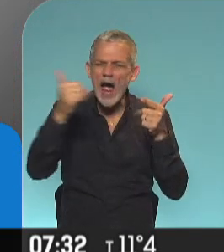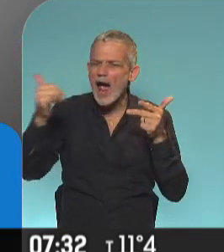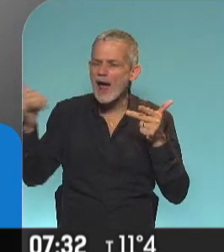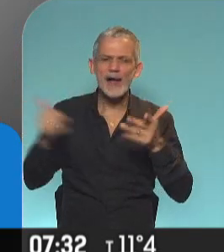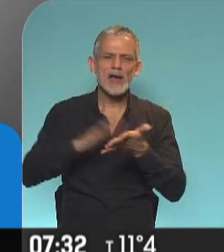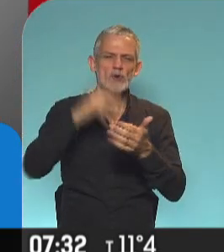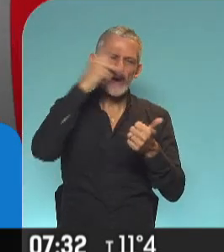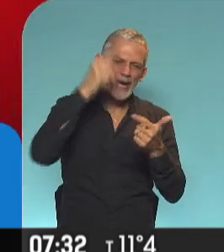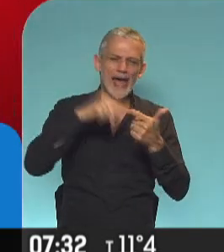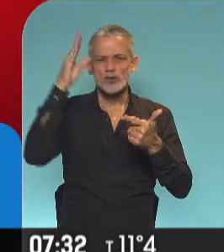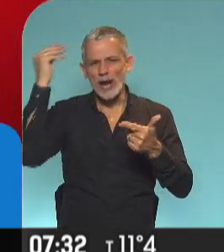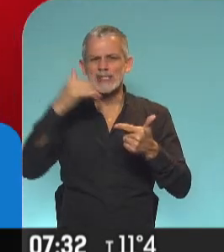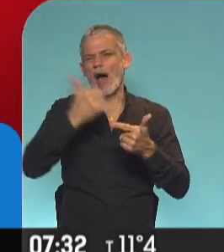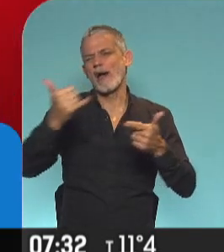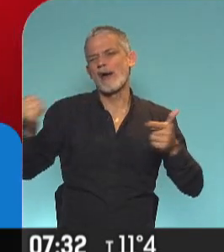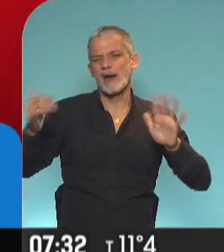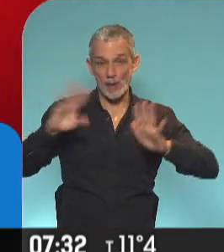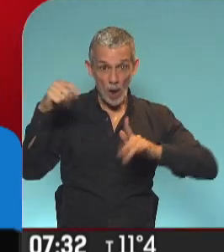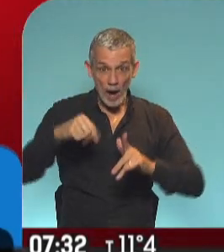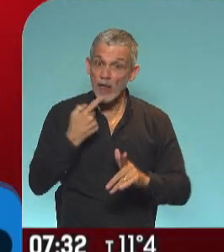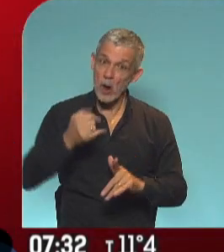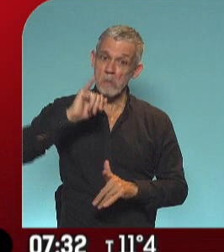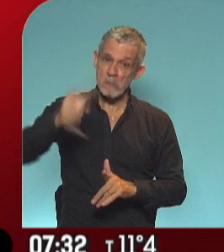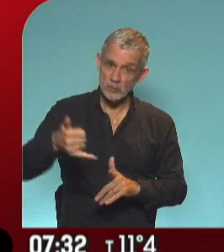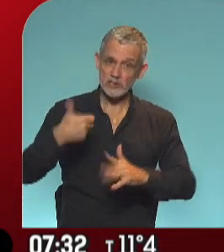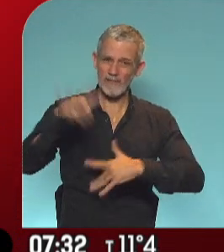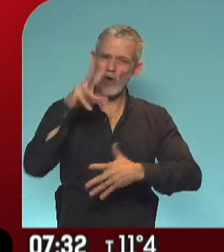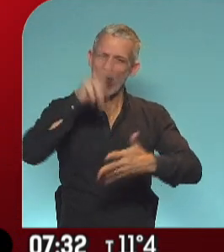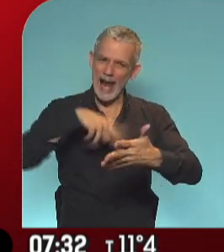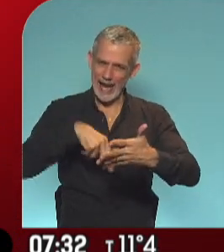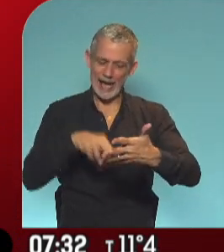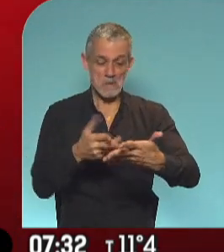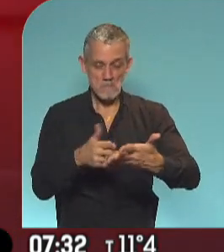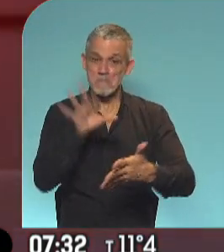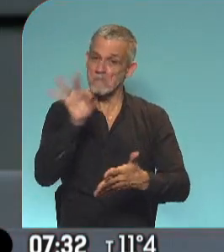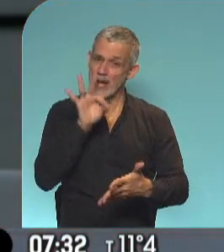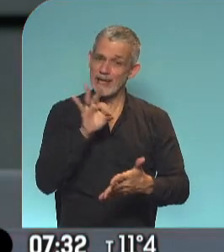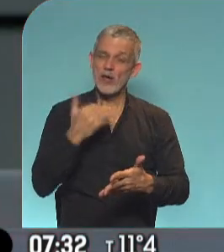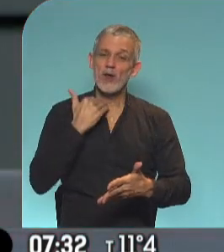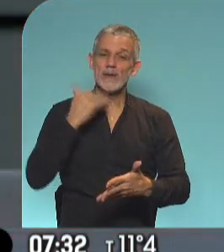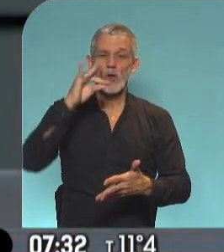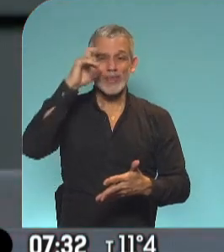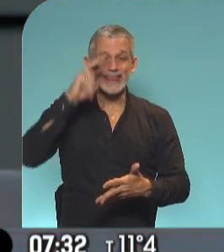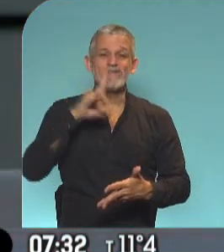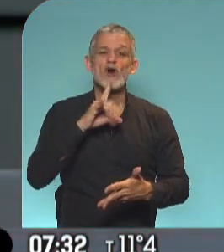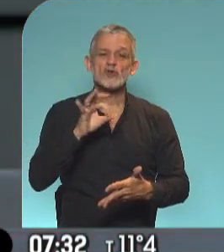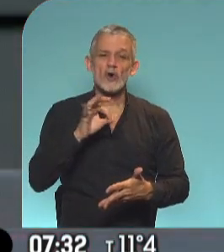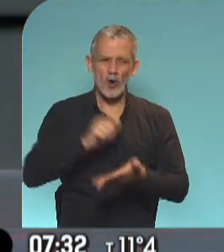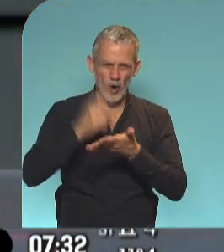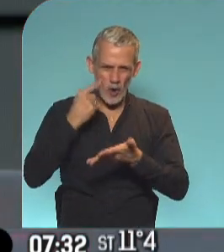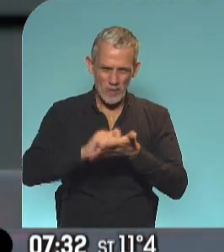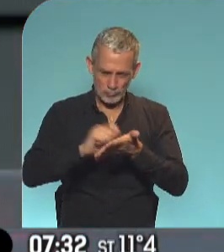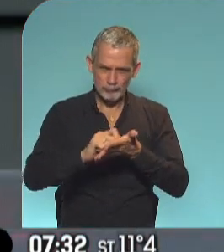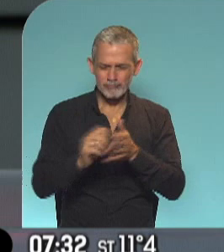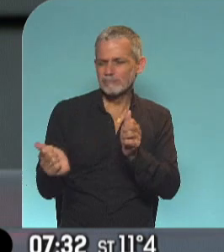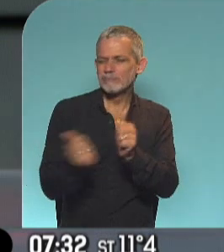sobre Néstor, sobre Cristina. Bueno, en este caso, Cristina Fernández ha elegido entonces el libro del Topo Devoto, insisto con esto, muy